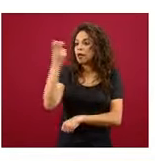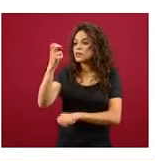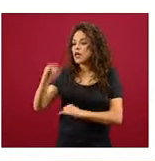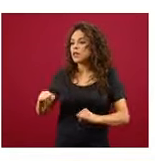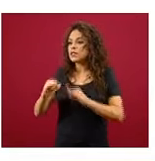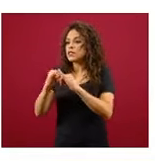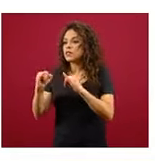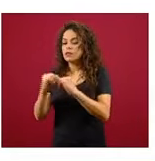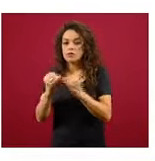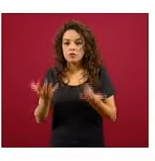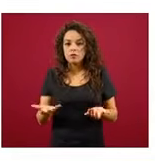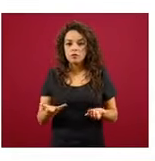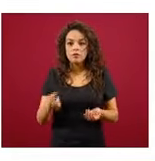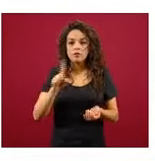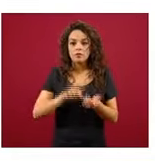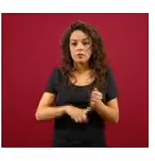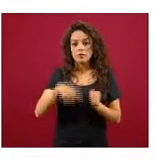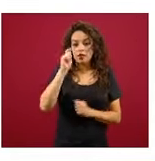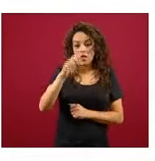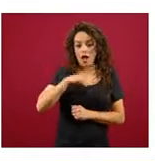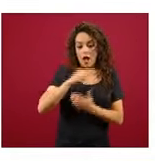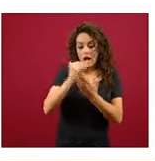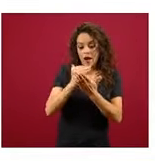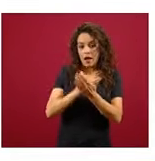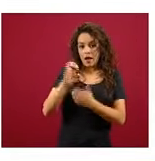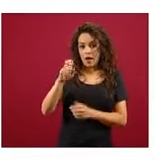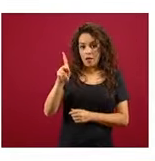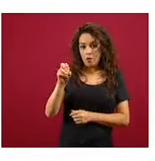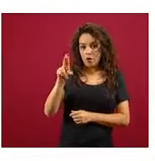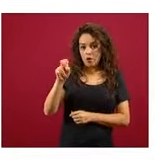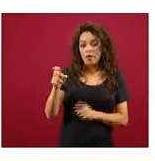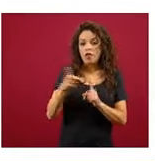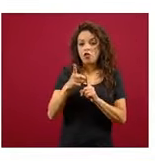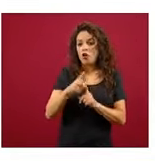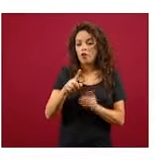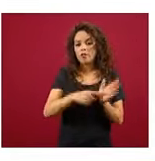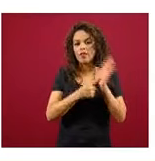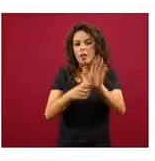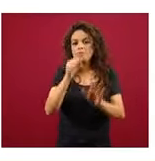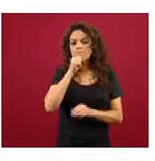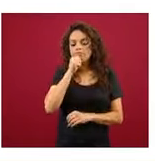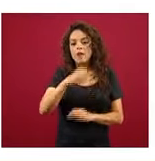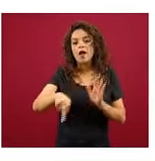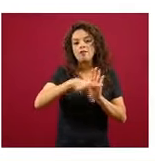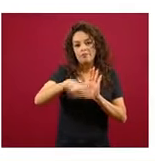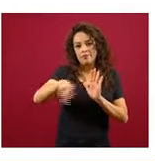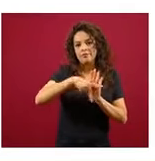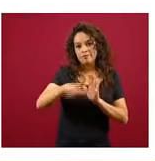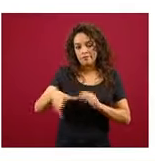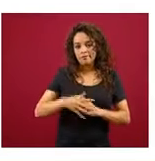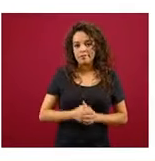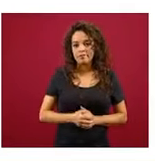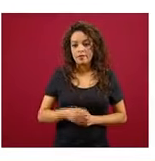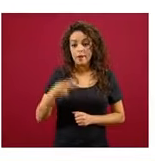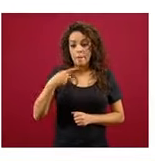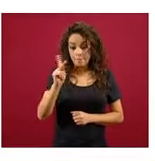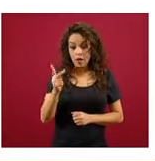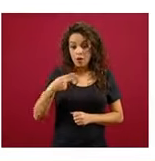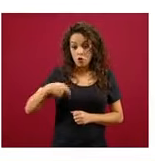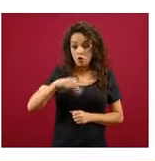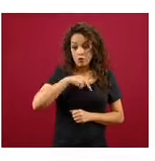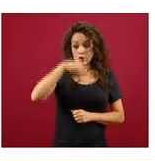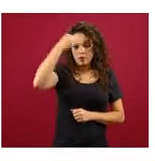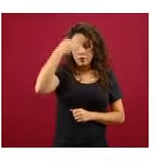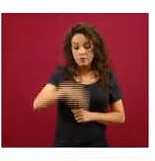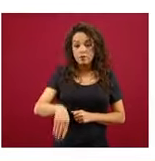reportes anecdóticos observados en la prensa. Pero sabemos que la capacidad de estas instituciones,